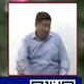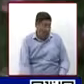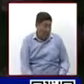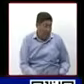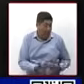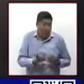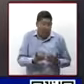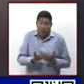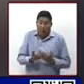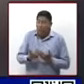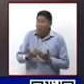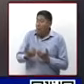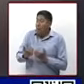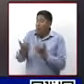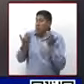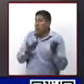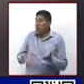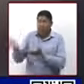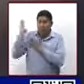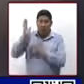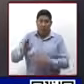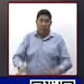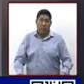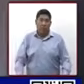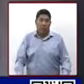alza y se lo lleva.